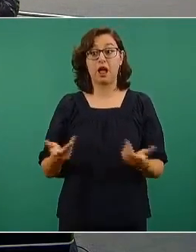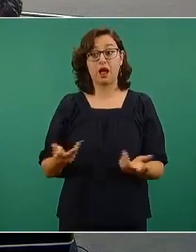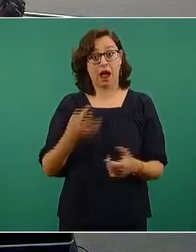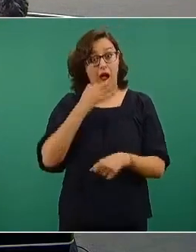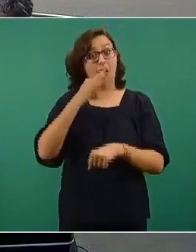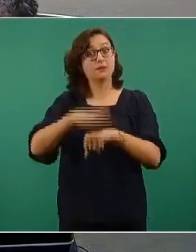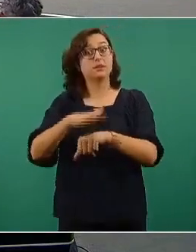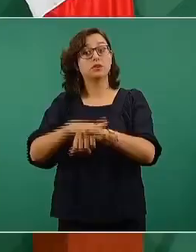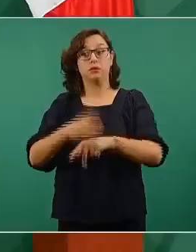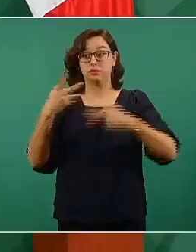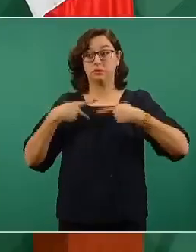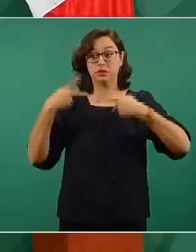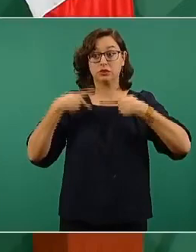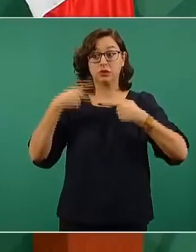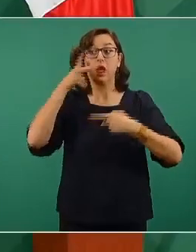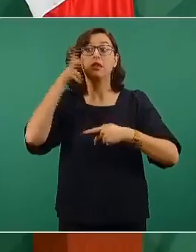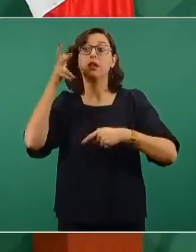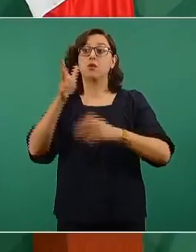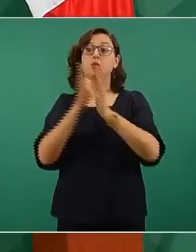ayuden.